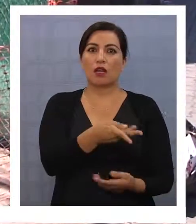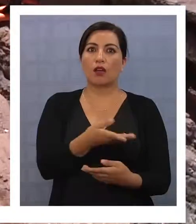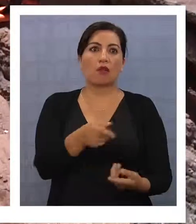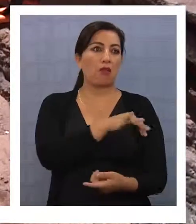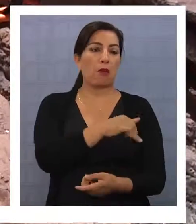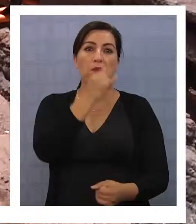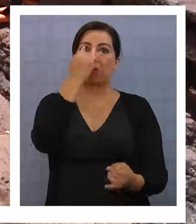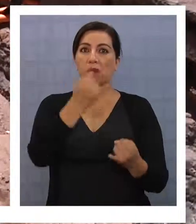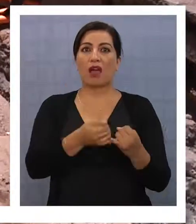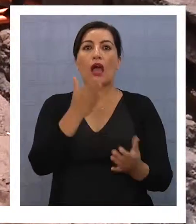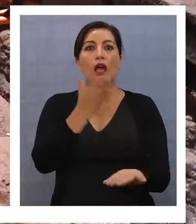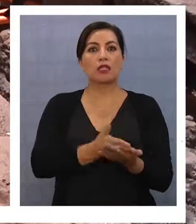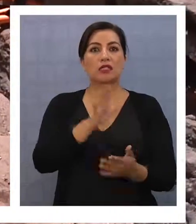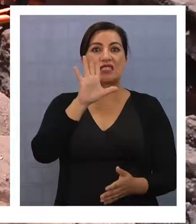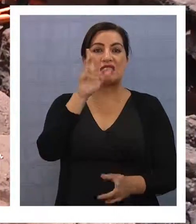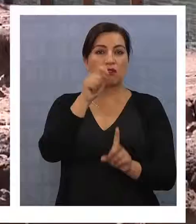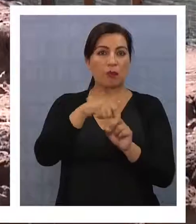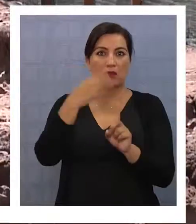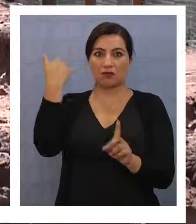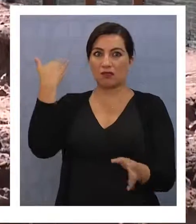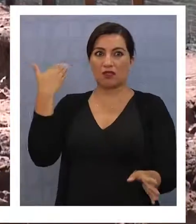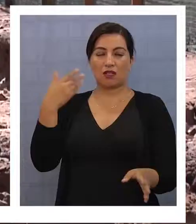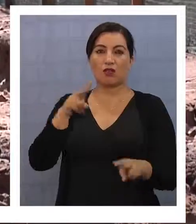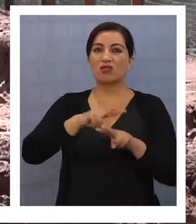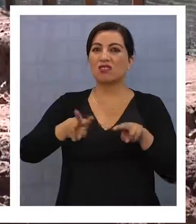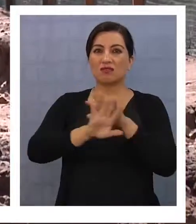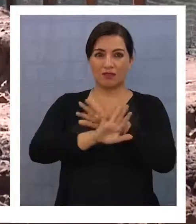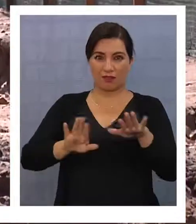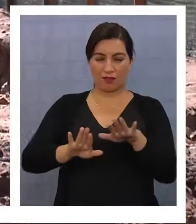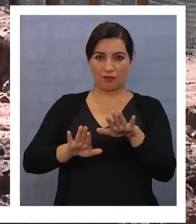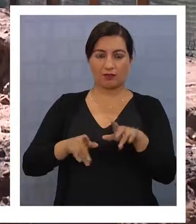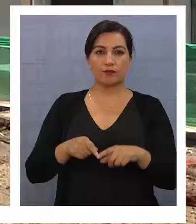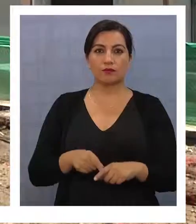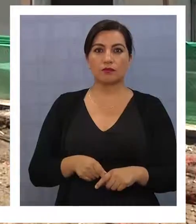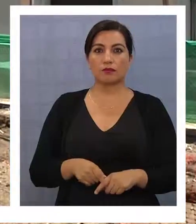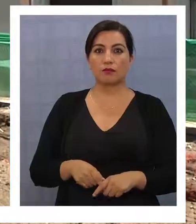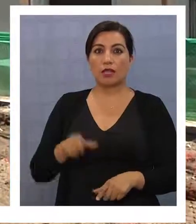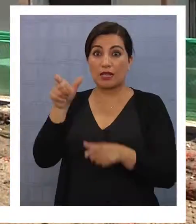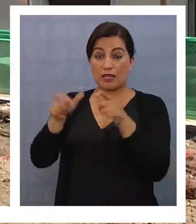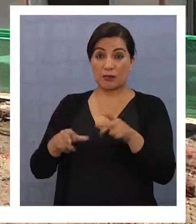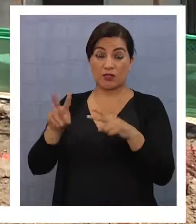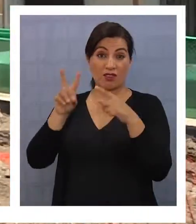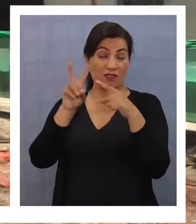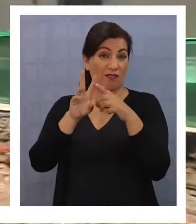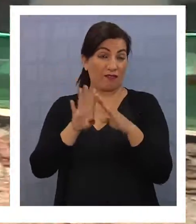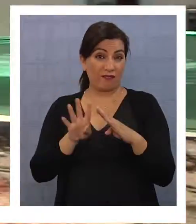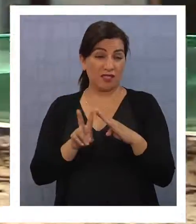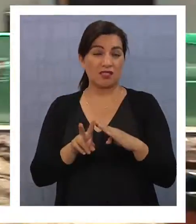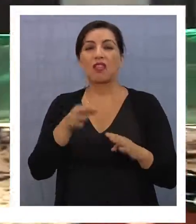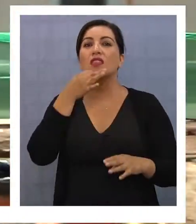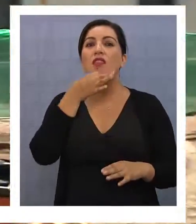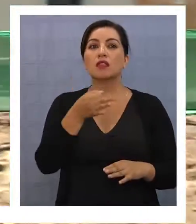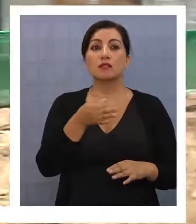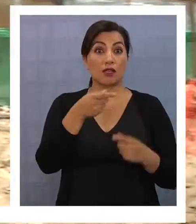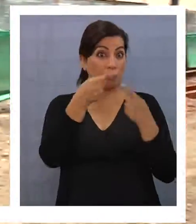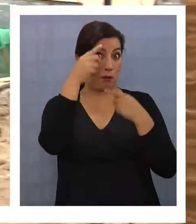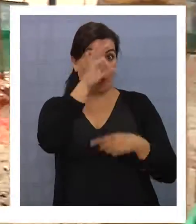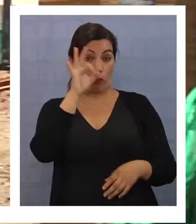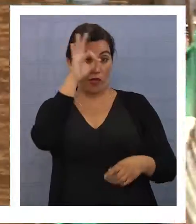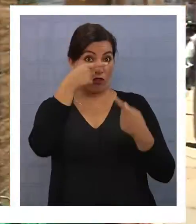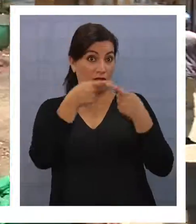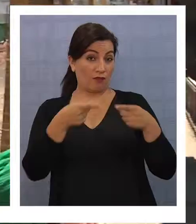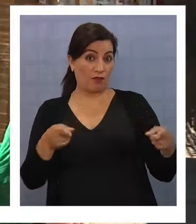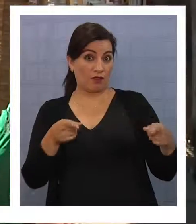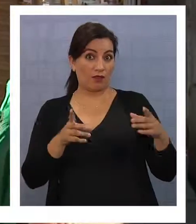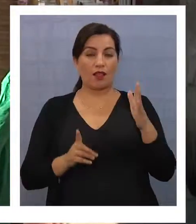y hasta aquí se llegó hace cinco meses, no se hizo nada más. Desde la diligencia vecinal hay una visión diferente, que apunta al desarrollo